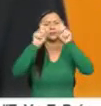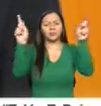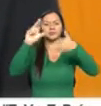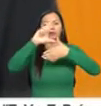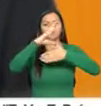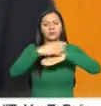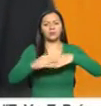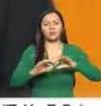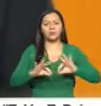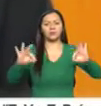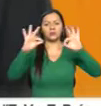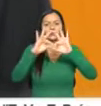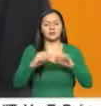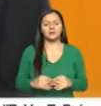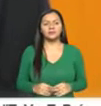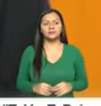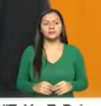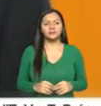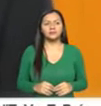región.